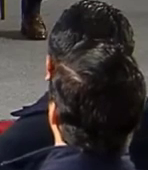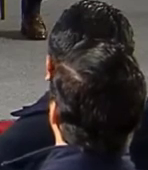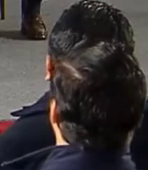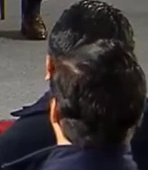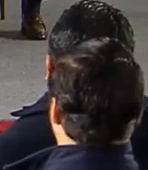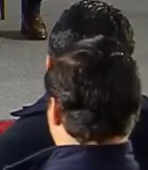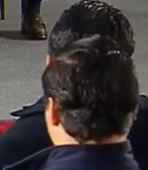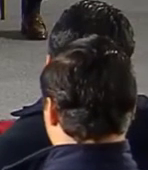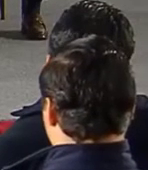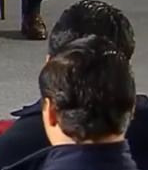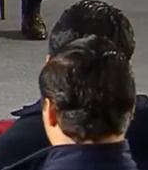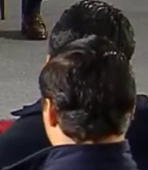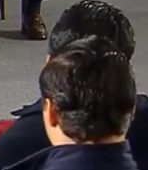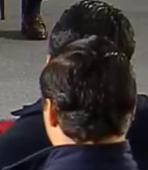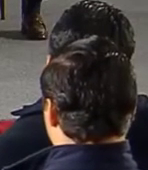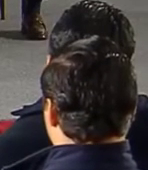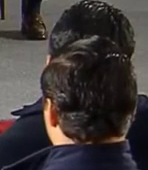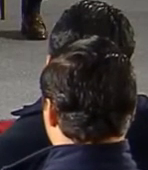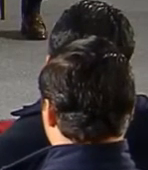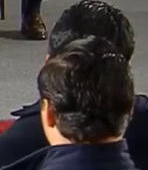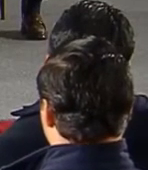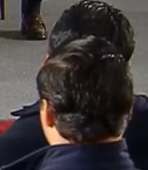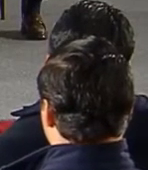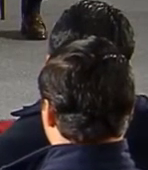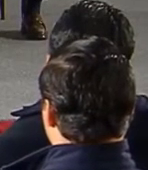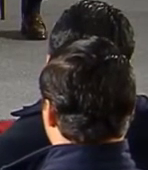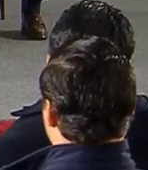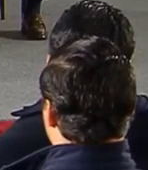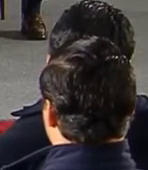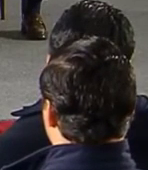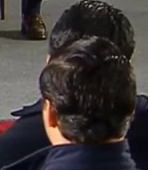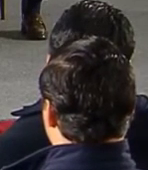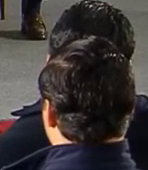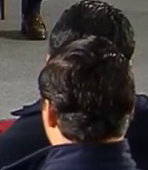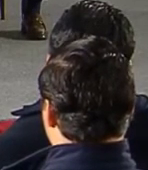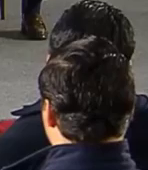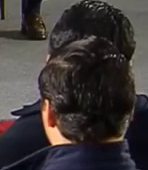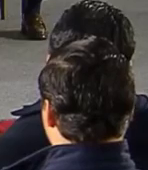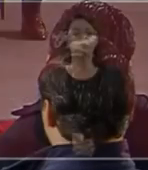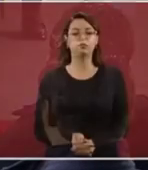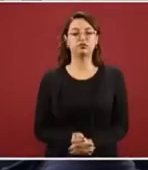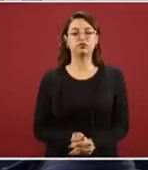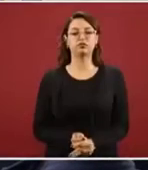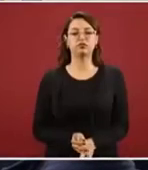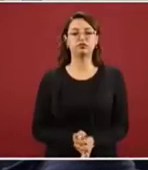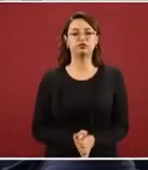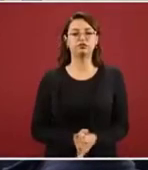a enemigos o adversarios, eso no, no se va a usar eso.